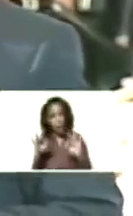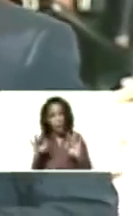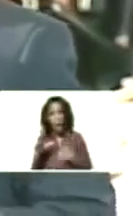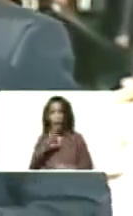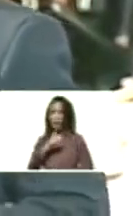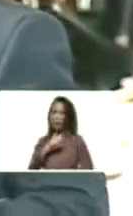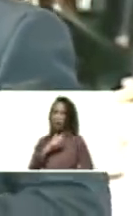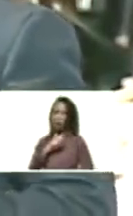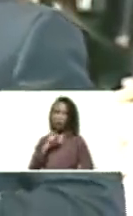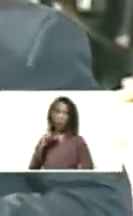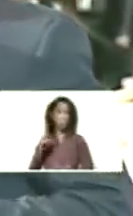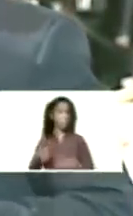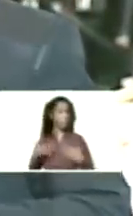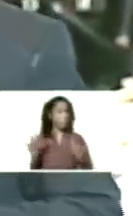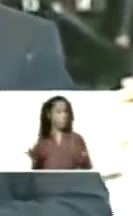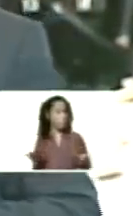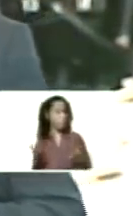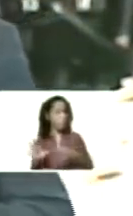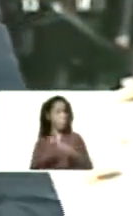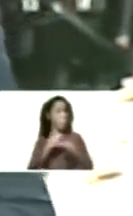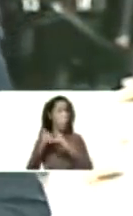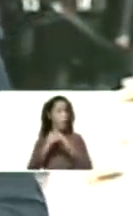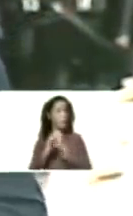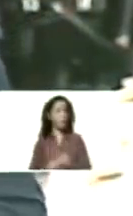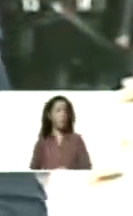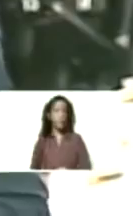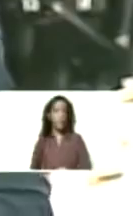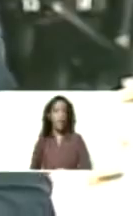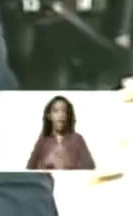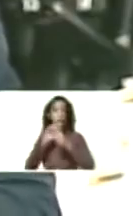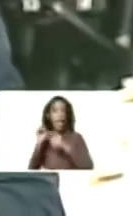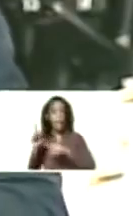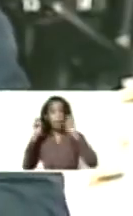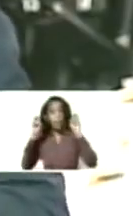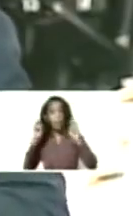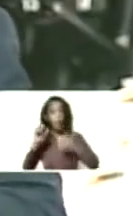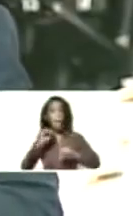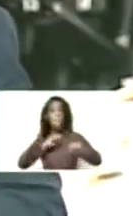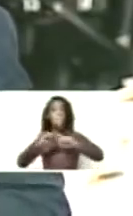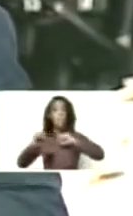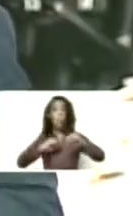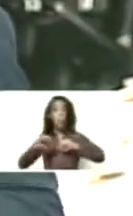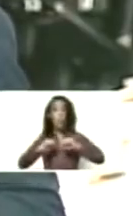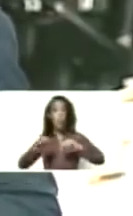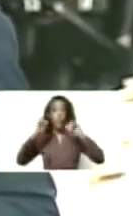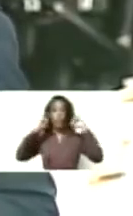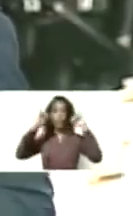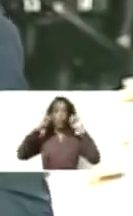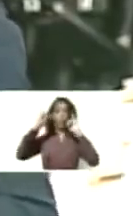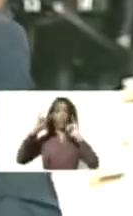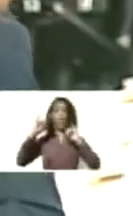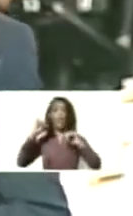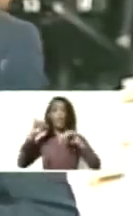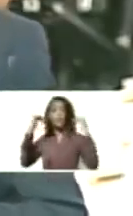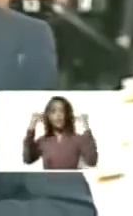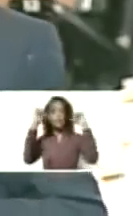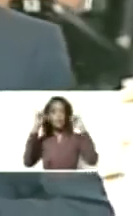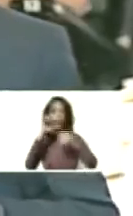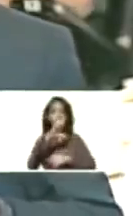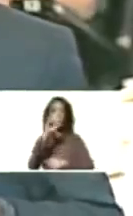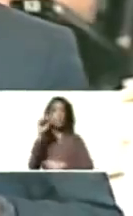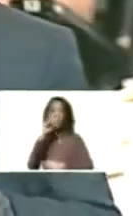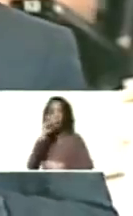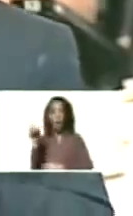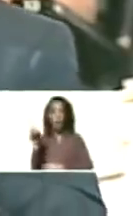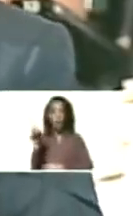sea unánime. Así que en este caso hay un movimiento que festeja, celebra los 300 años